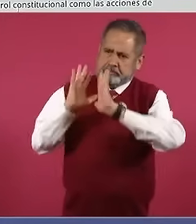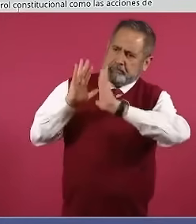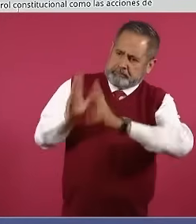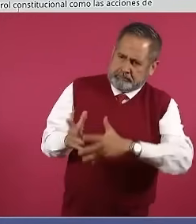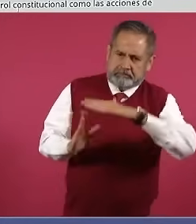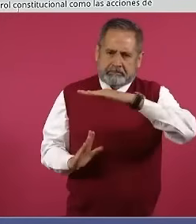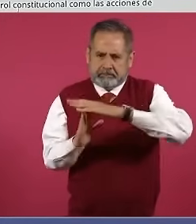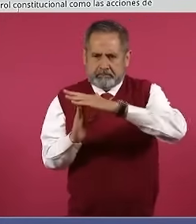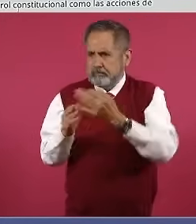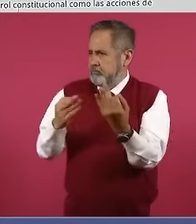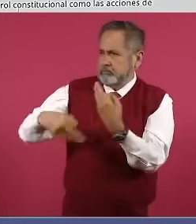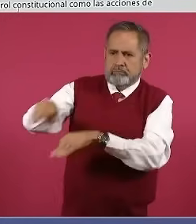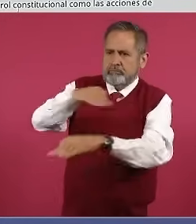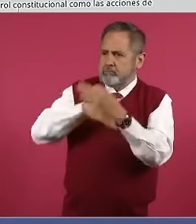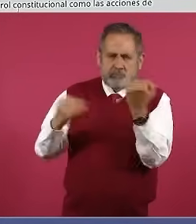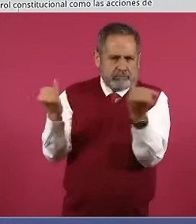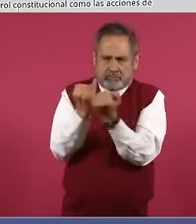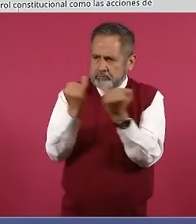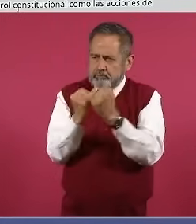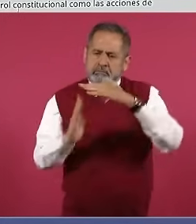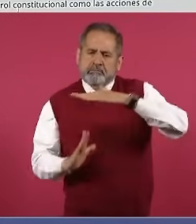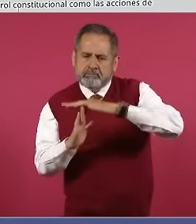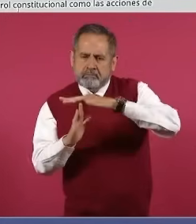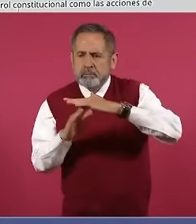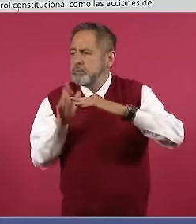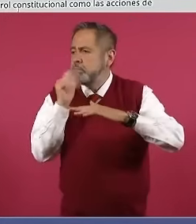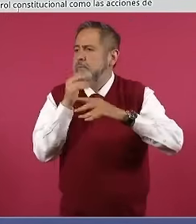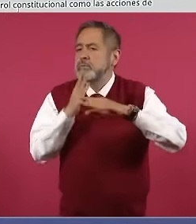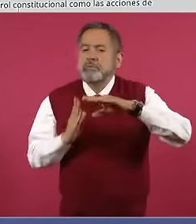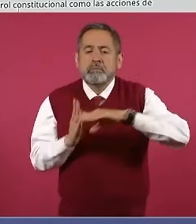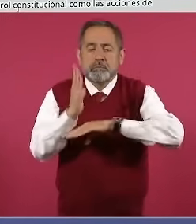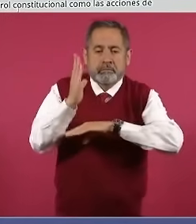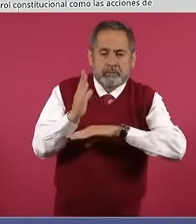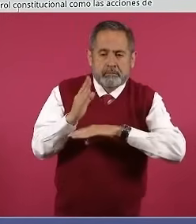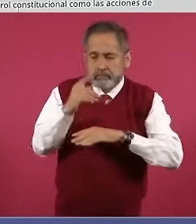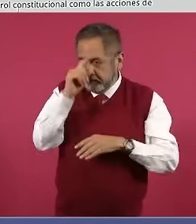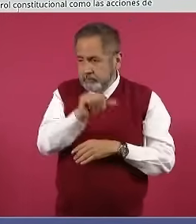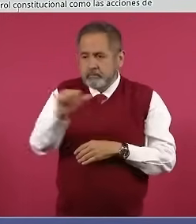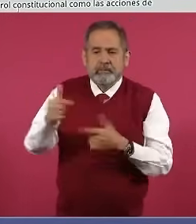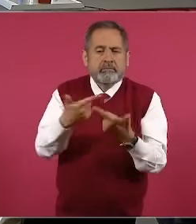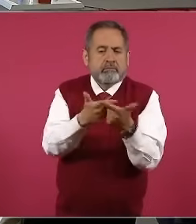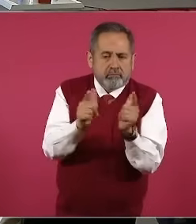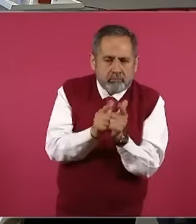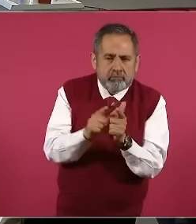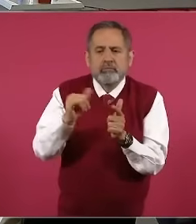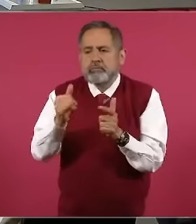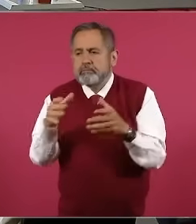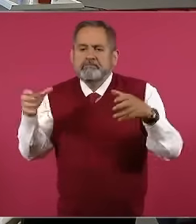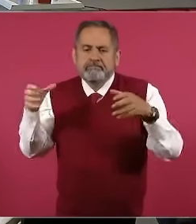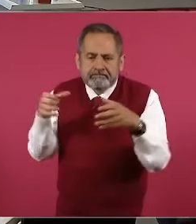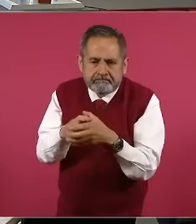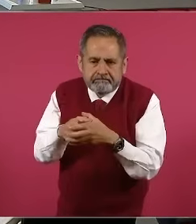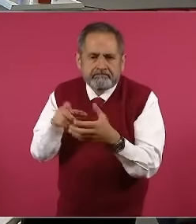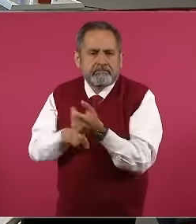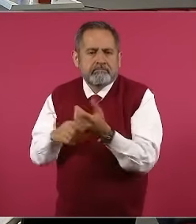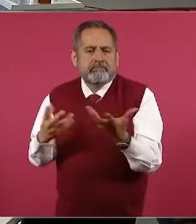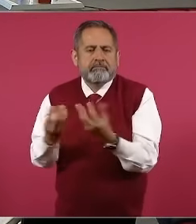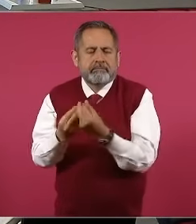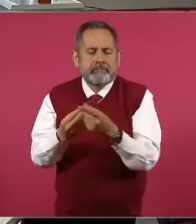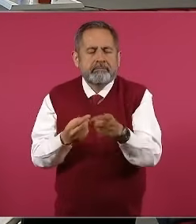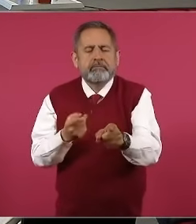toda fuerza política, esto es aplicable a partidos y coaliciones. Ya